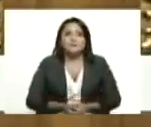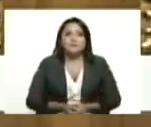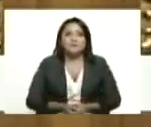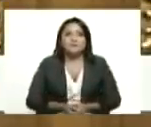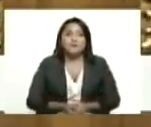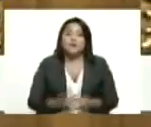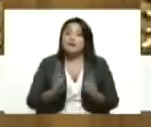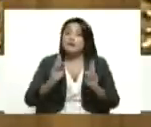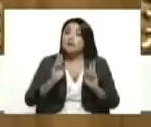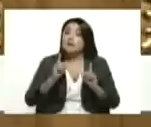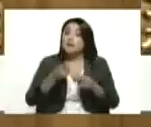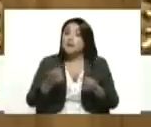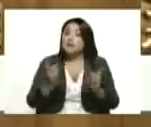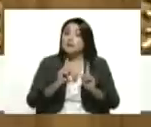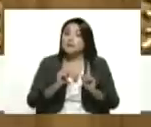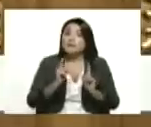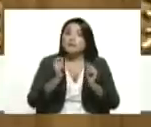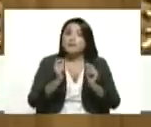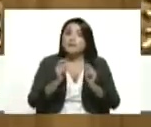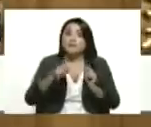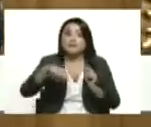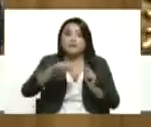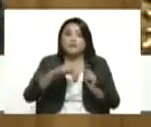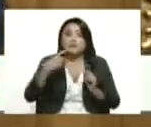Espero que nadie tenga yate.